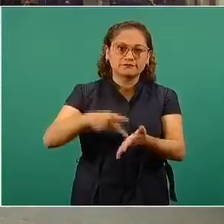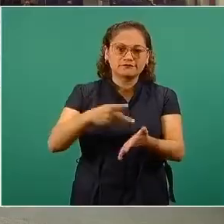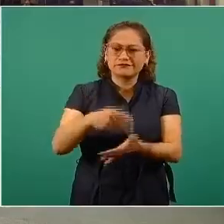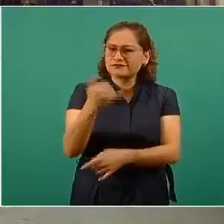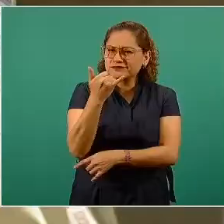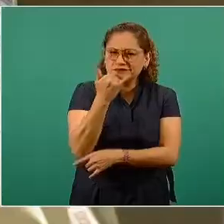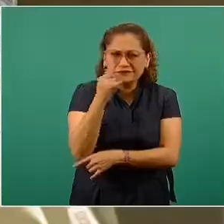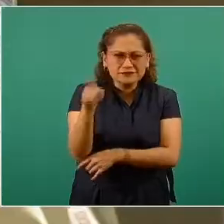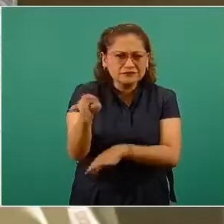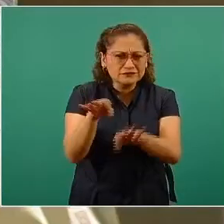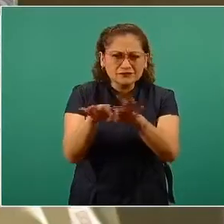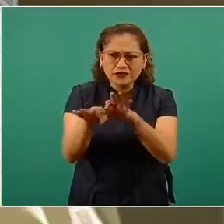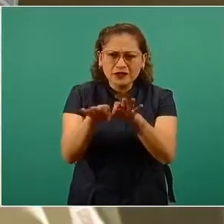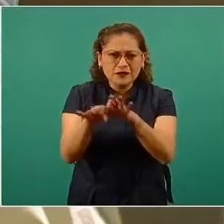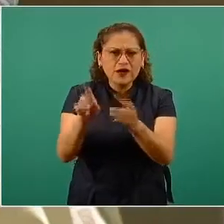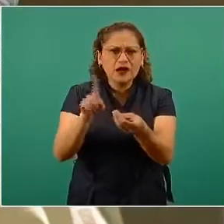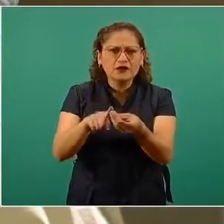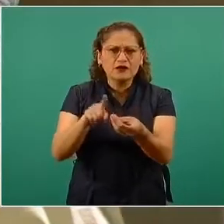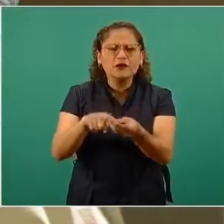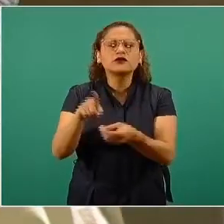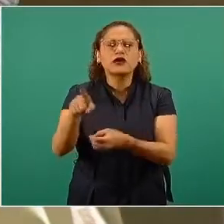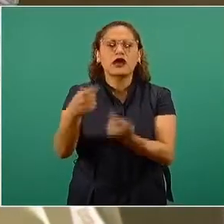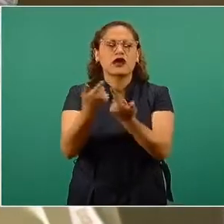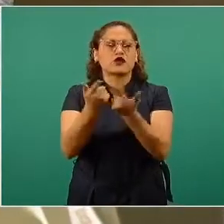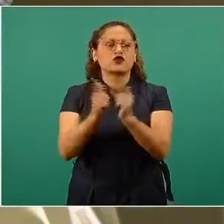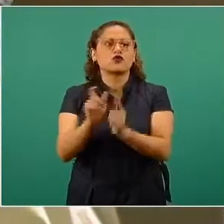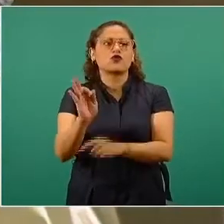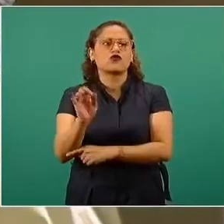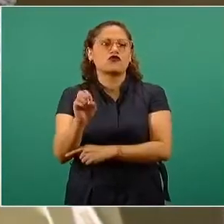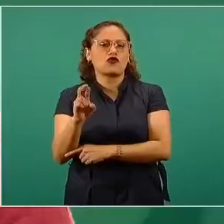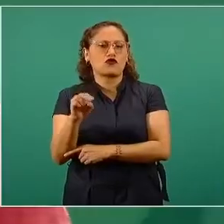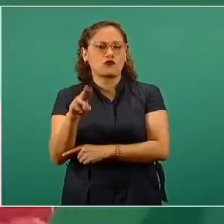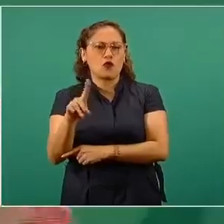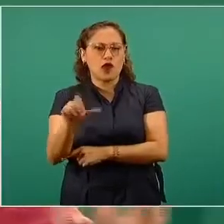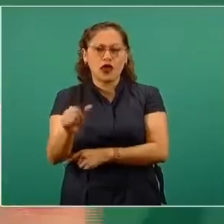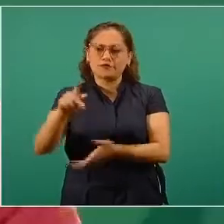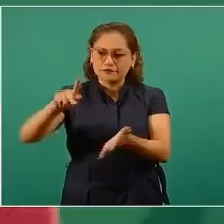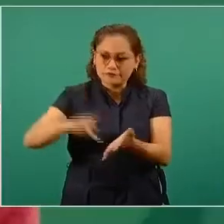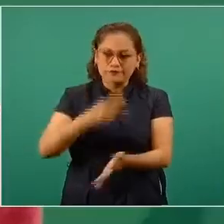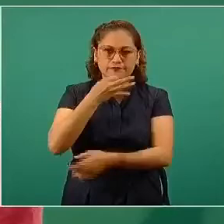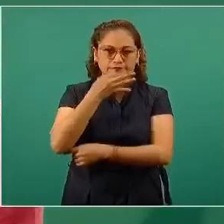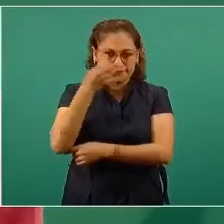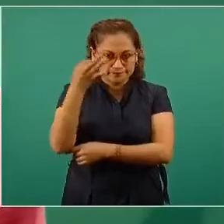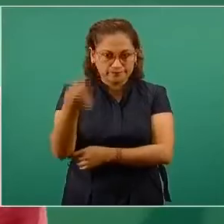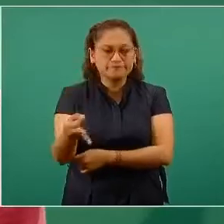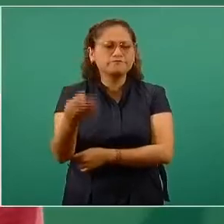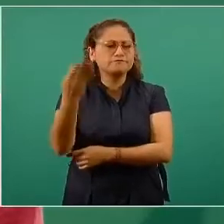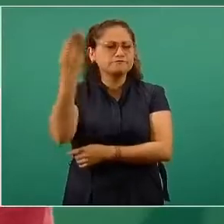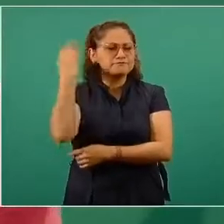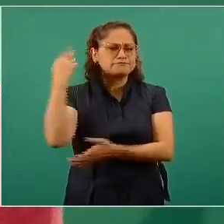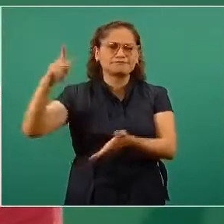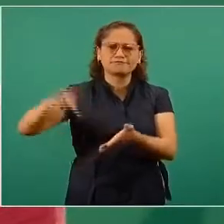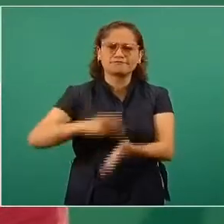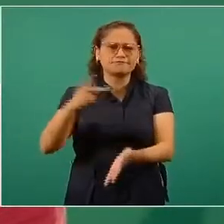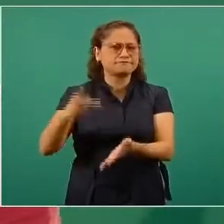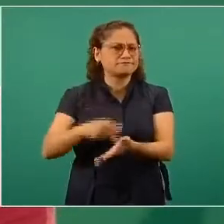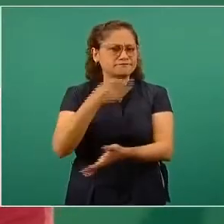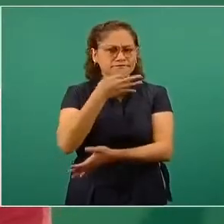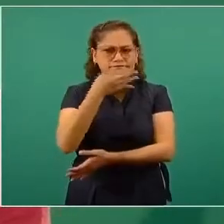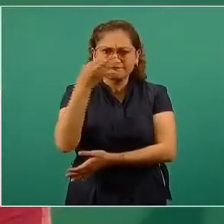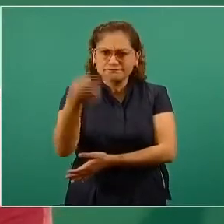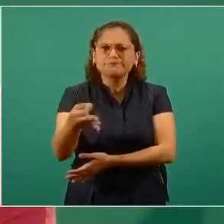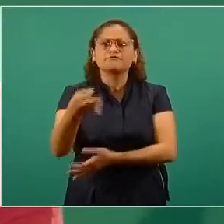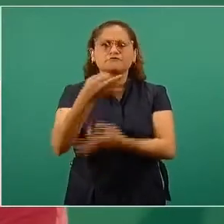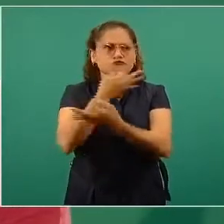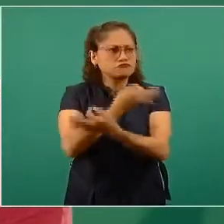me dice? De Grupo Fórmula. Grupo Fórmula, se lo volvemos a comentar a Grupo Fórmula, lo que le hemos comentado ya a todas y todos, lo que hemos comentado